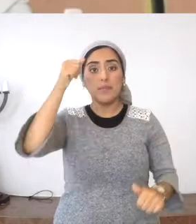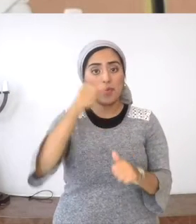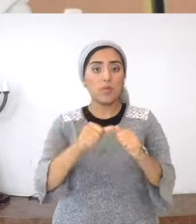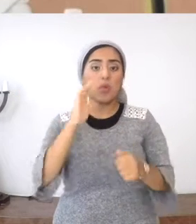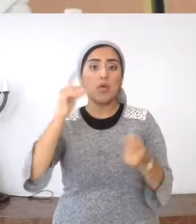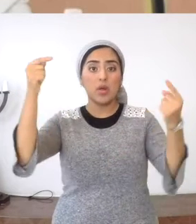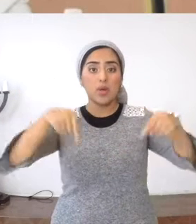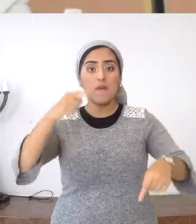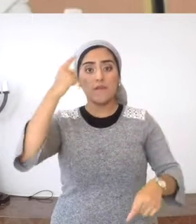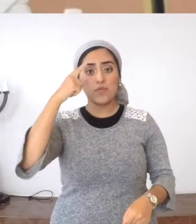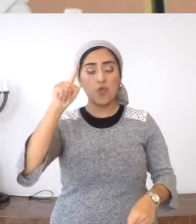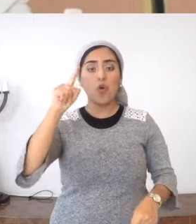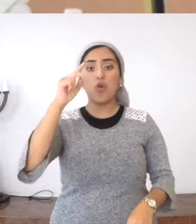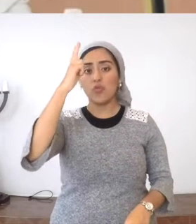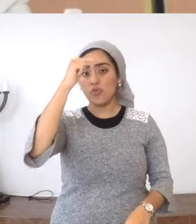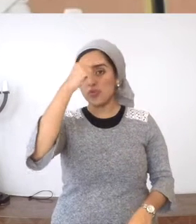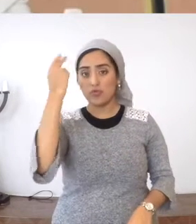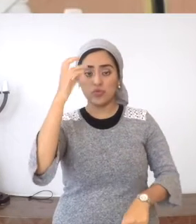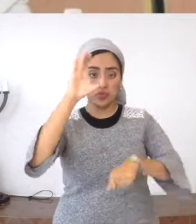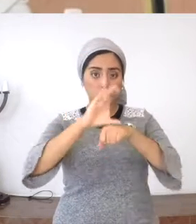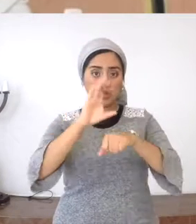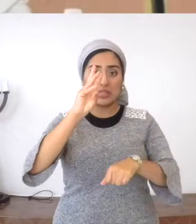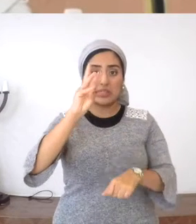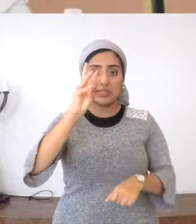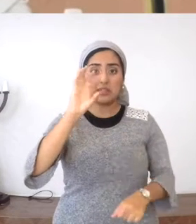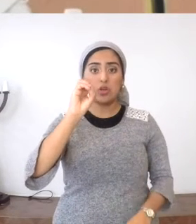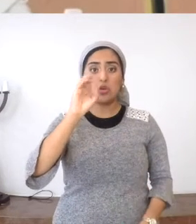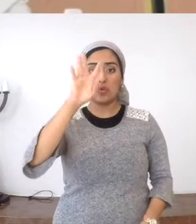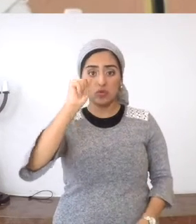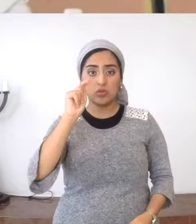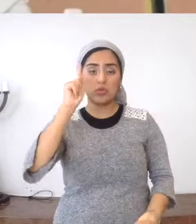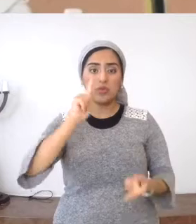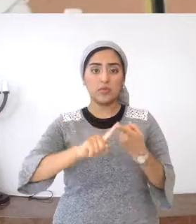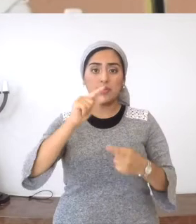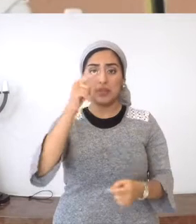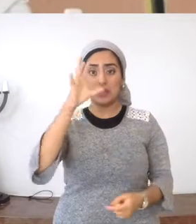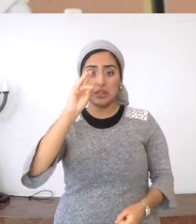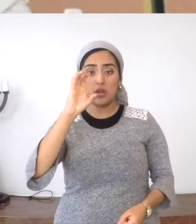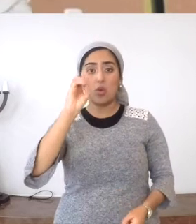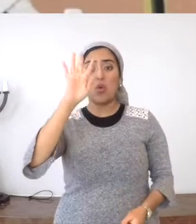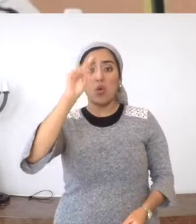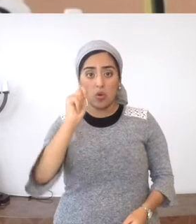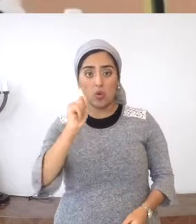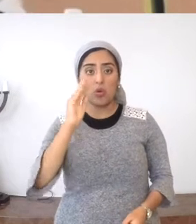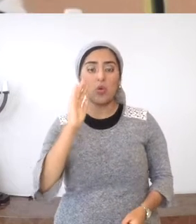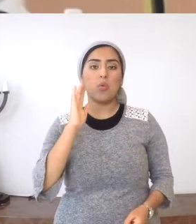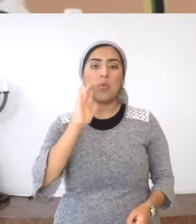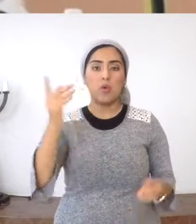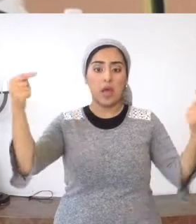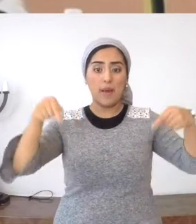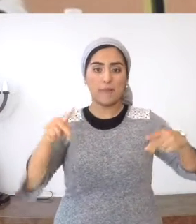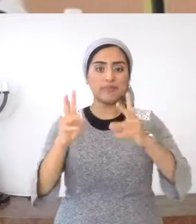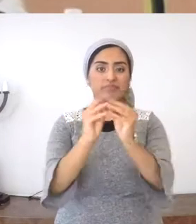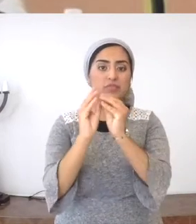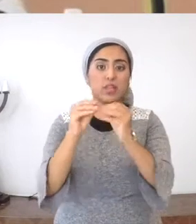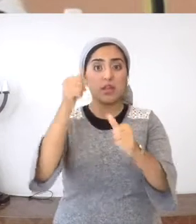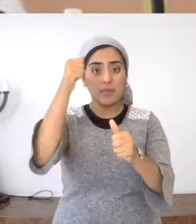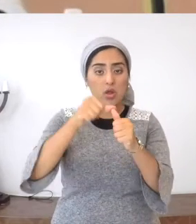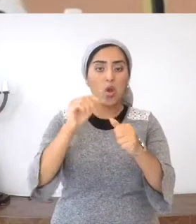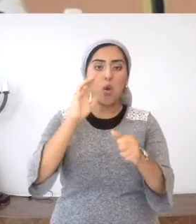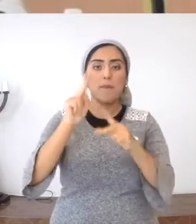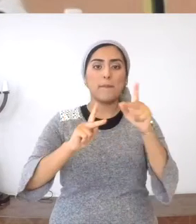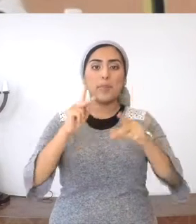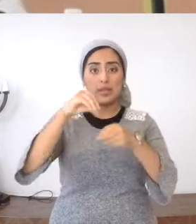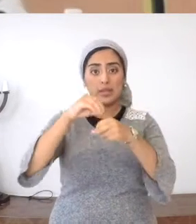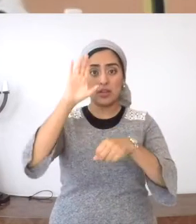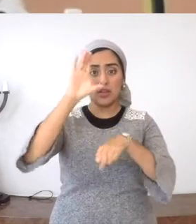Recordemos Lo que viene Para la iglesia Católica romana El seis de octubre En adelante Hasta el veintisiete De octubre Viene el sínodo Y mucha atención